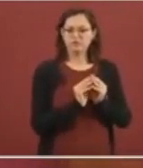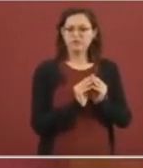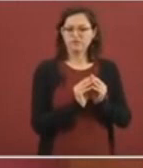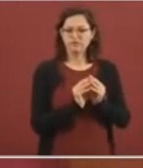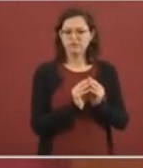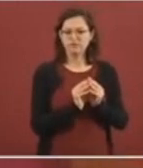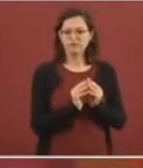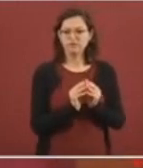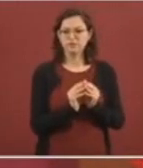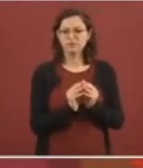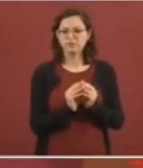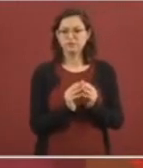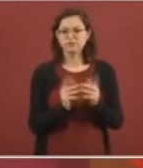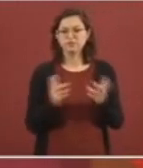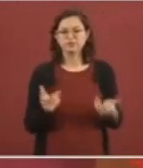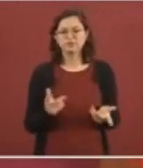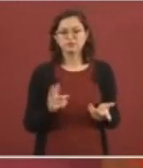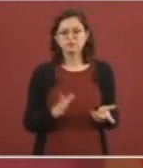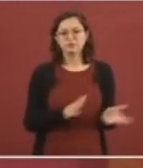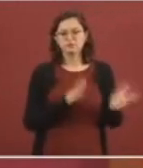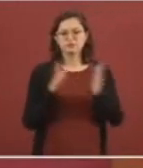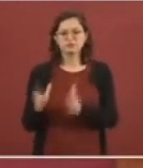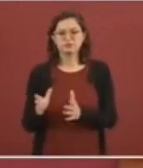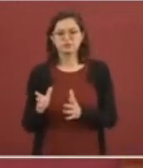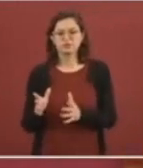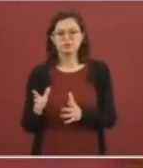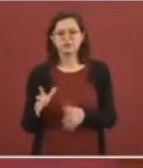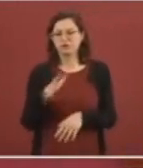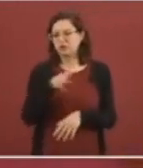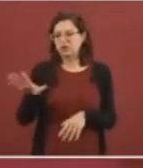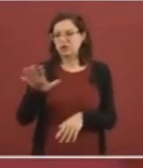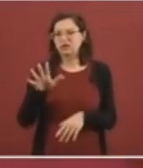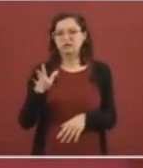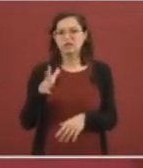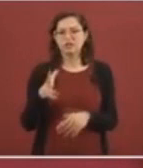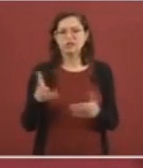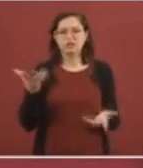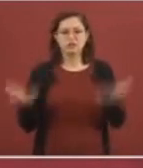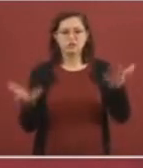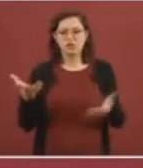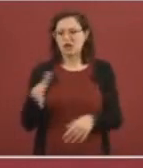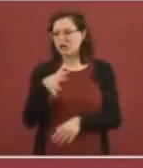no deuda bruta en general,